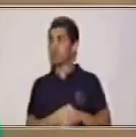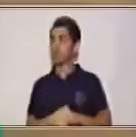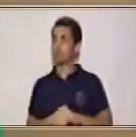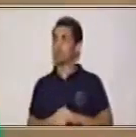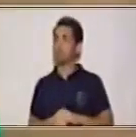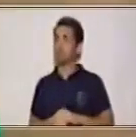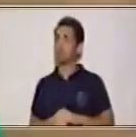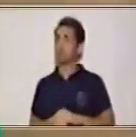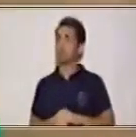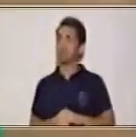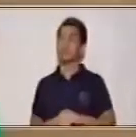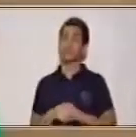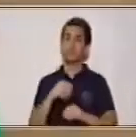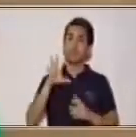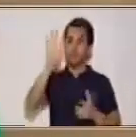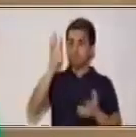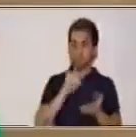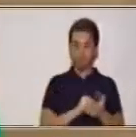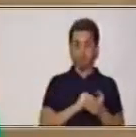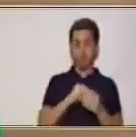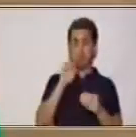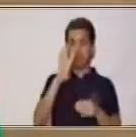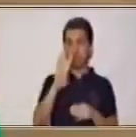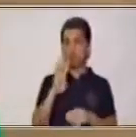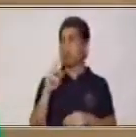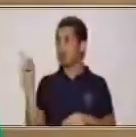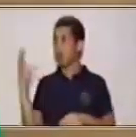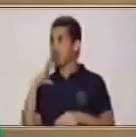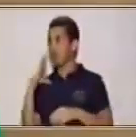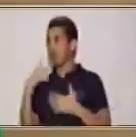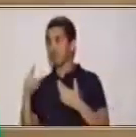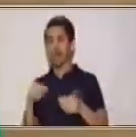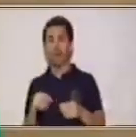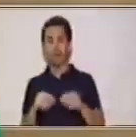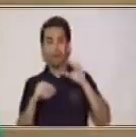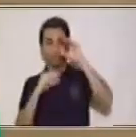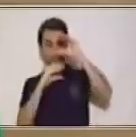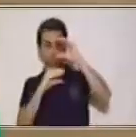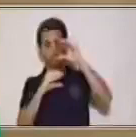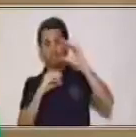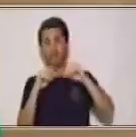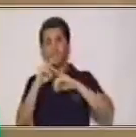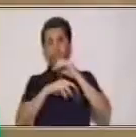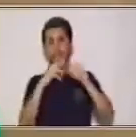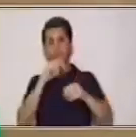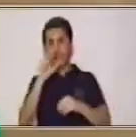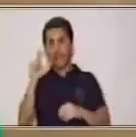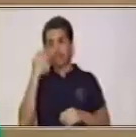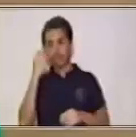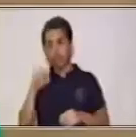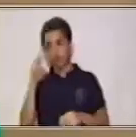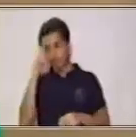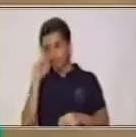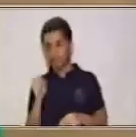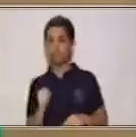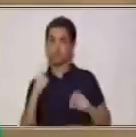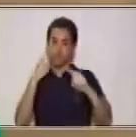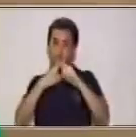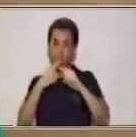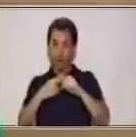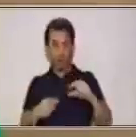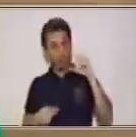Luego copiamos el 4 y aquí ya tenemos las dos fracciones. Entonces hacemos el producto de medios y el producto de